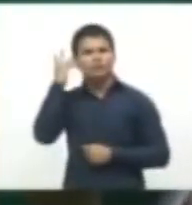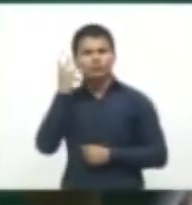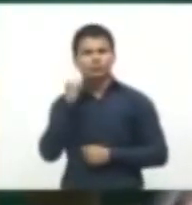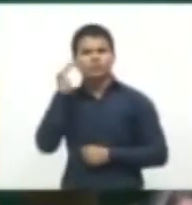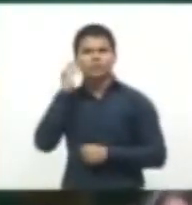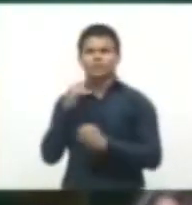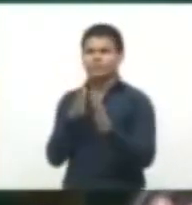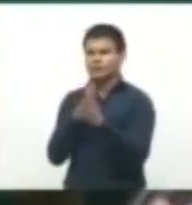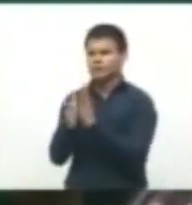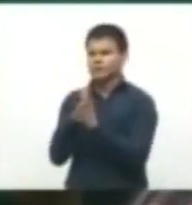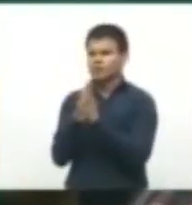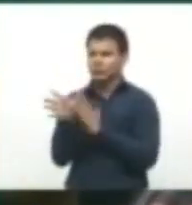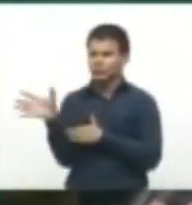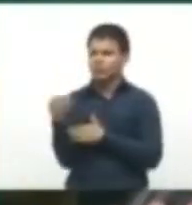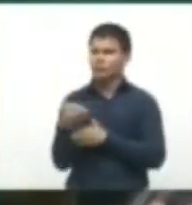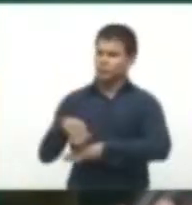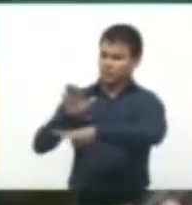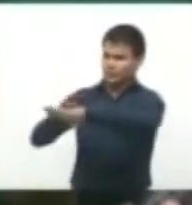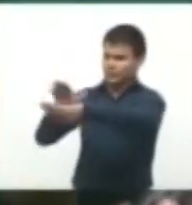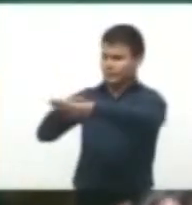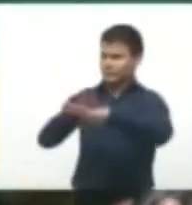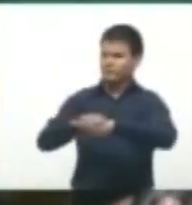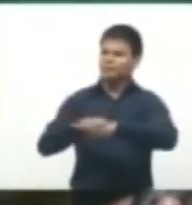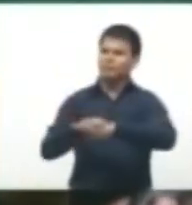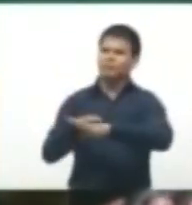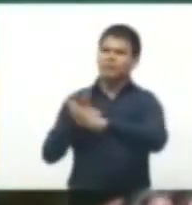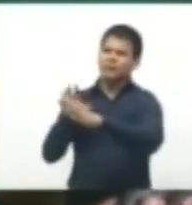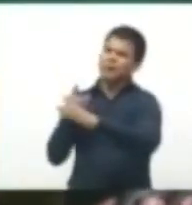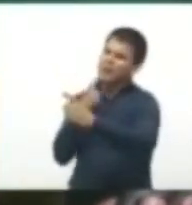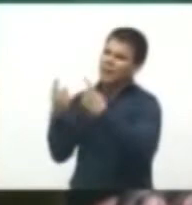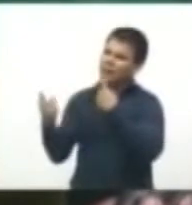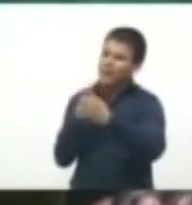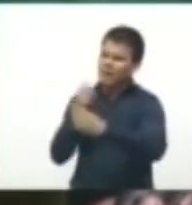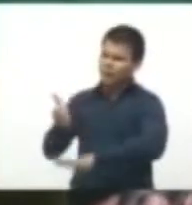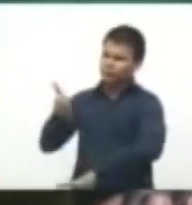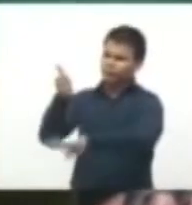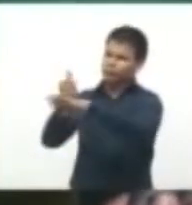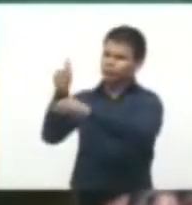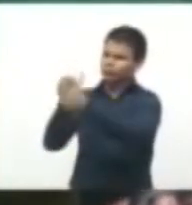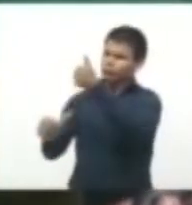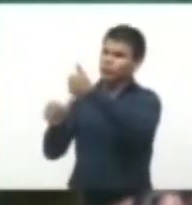hemos hablado con la oficina del Alto Comisionado para los